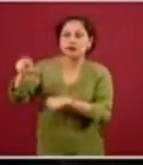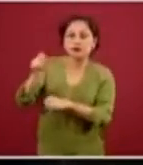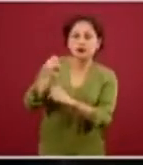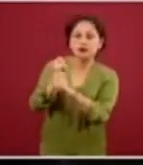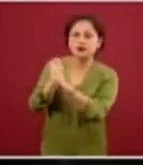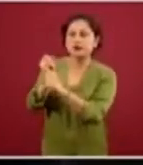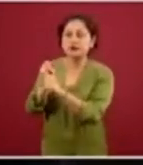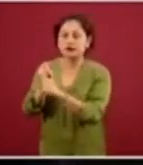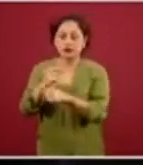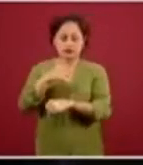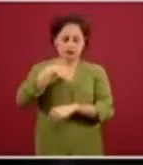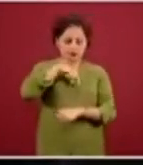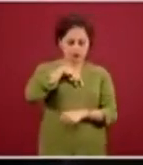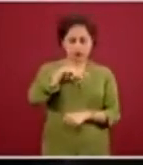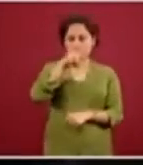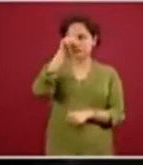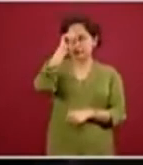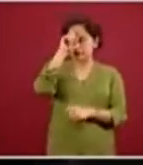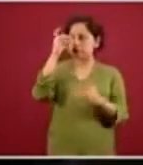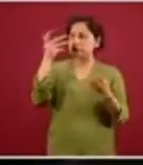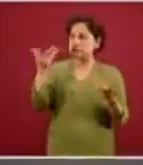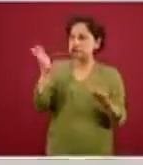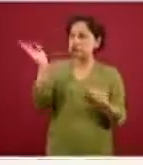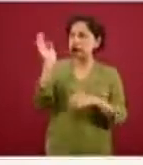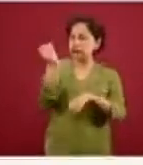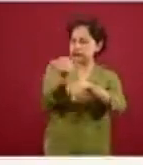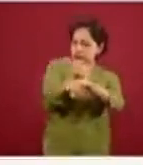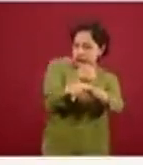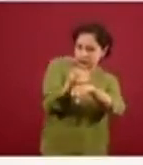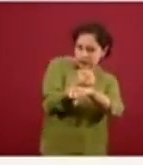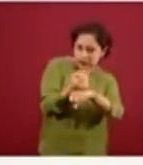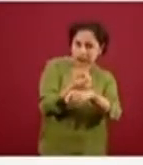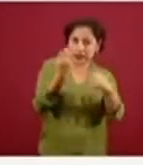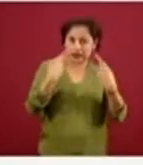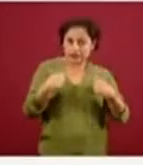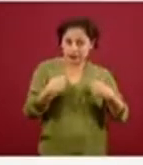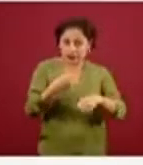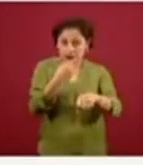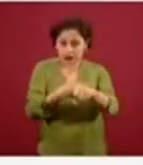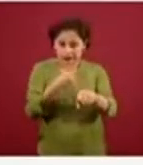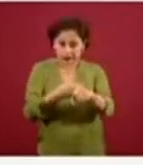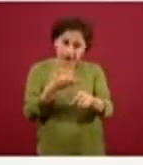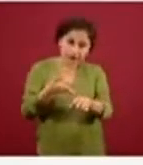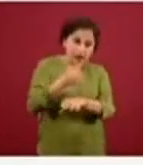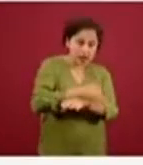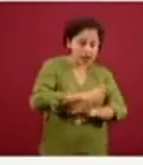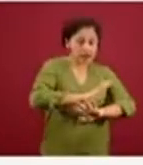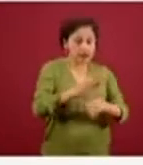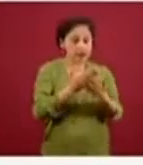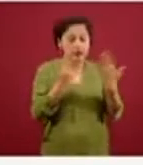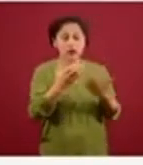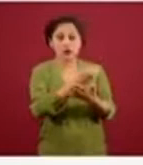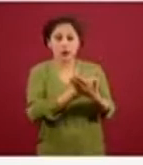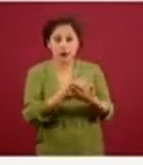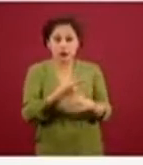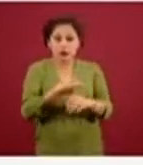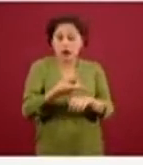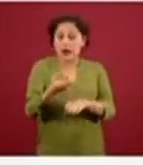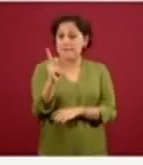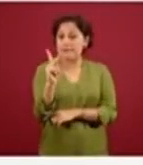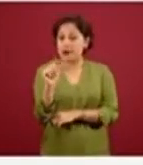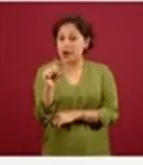muchas preguntas. ¿El uso de plasma convaleciente es seguro y efectivo contra COVID-19? Aunque prometedor, el